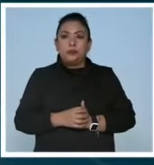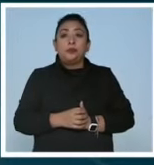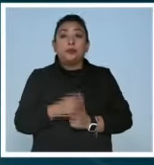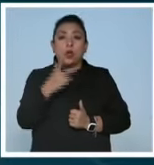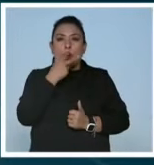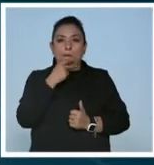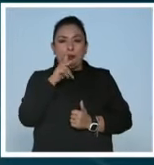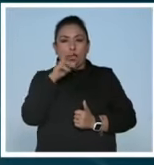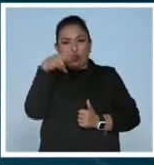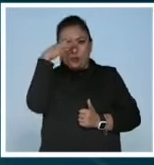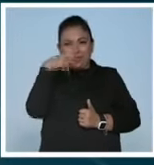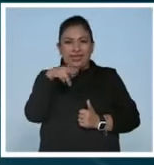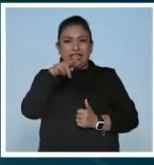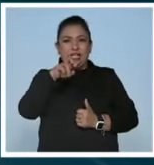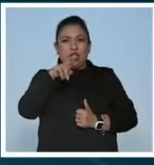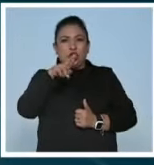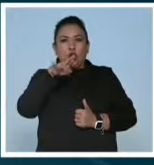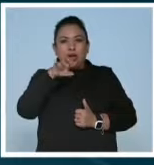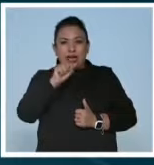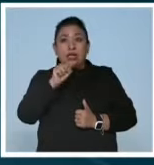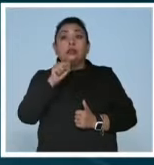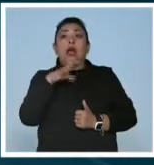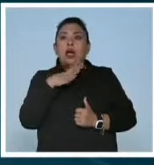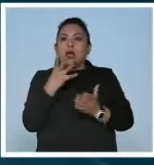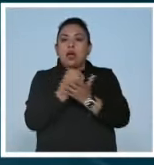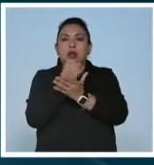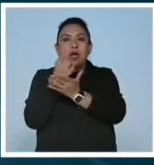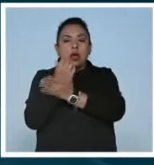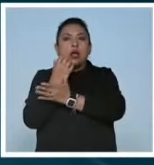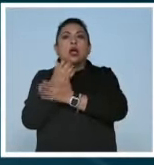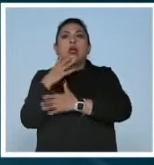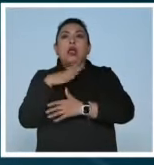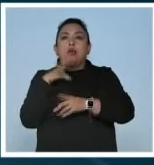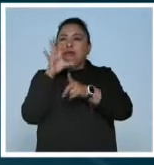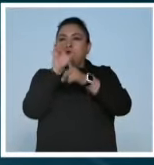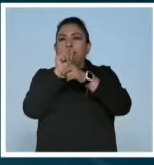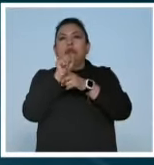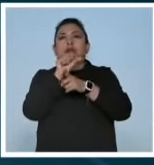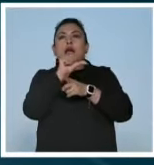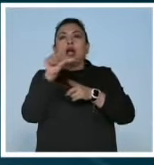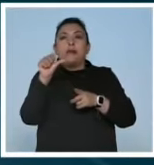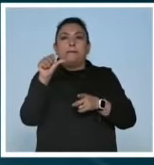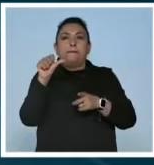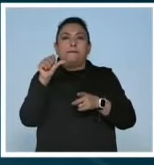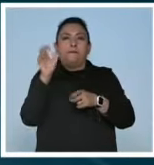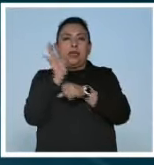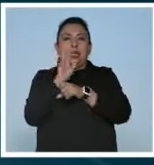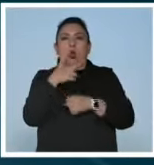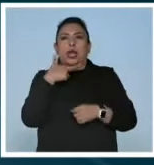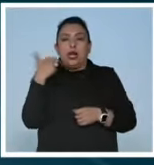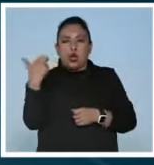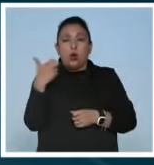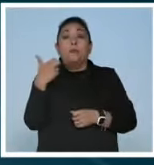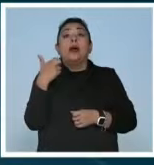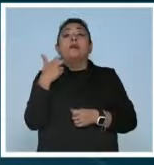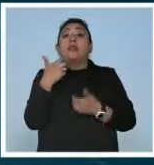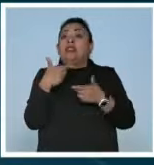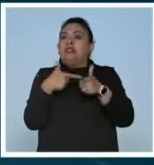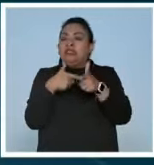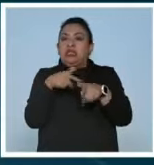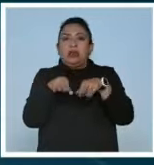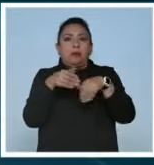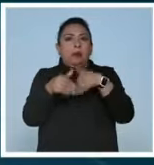El productor mexicano Nicolás Celis no deja de cosechar triunfos. Alcanzó el pináculo de su carrera con Roma de Alfonso Cuarón y desde entonces no ha parado